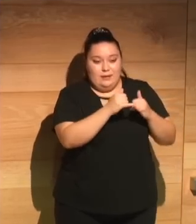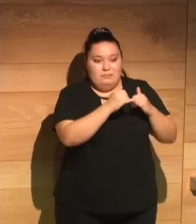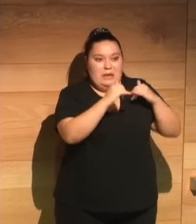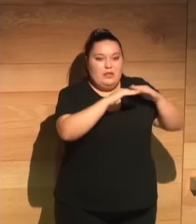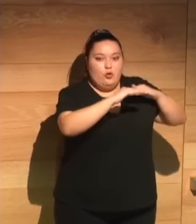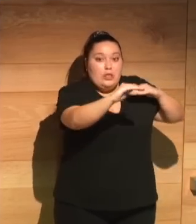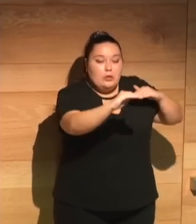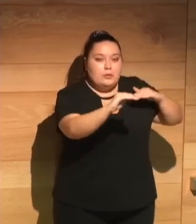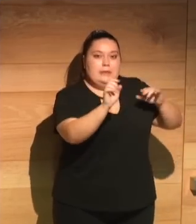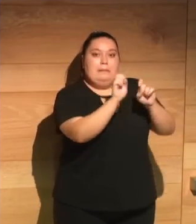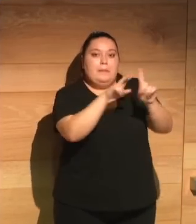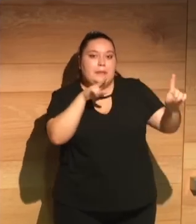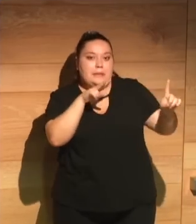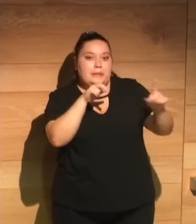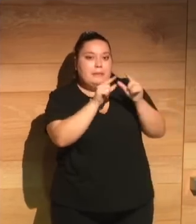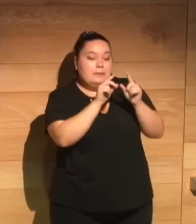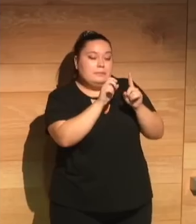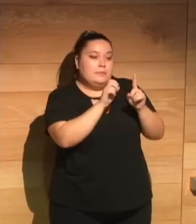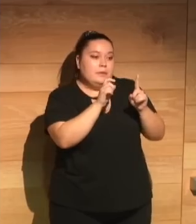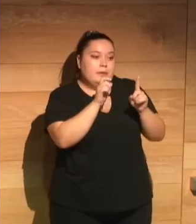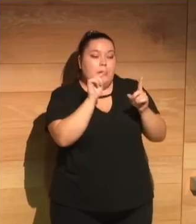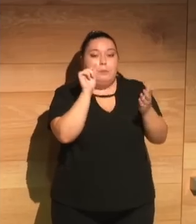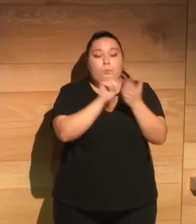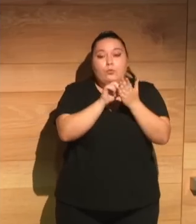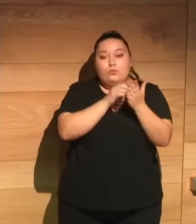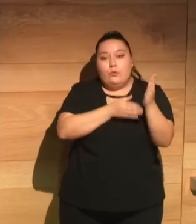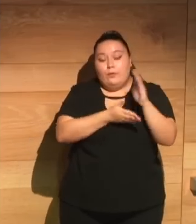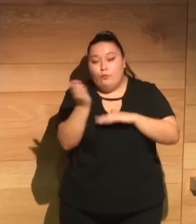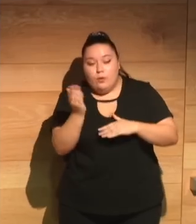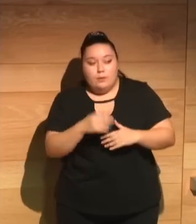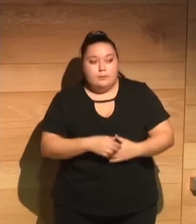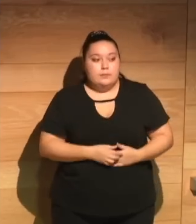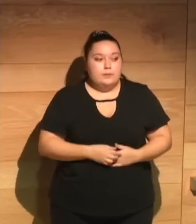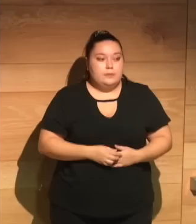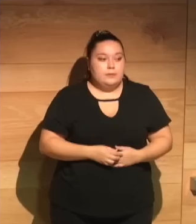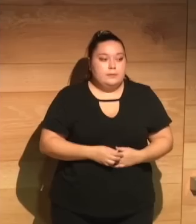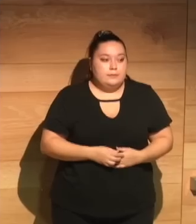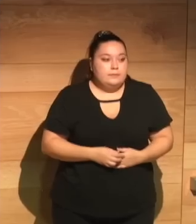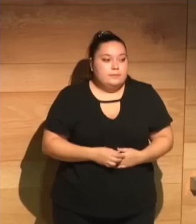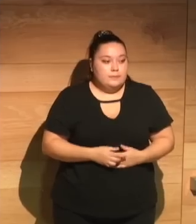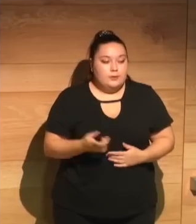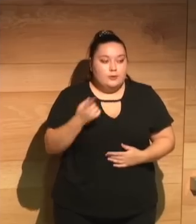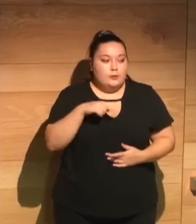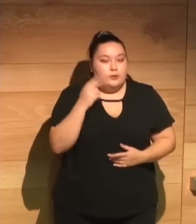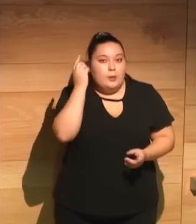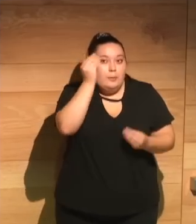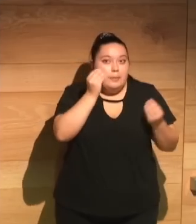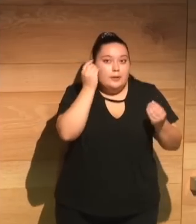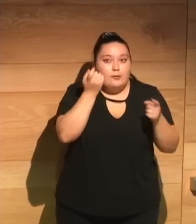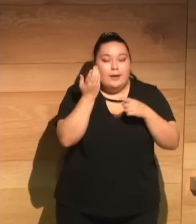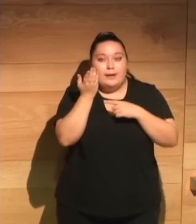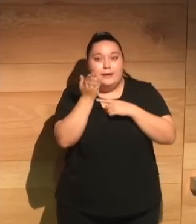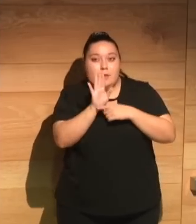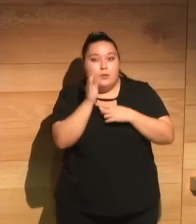horizonte, ni la perspectiva, ni el punto de fuga, ni todas esas cosas que damos por sentadas, incluso intuyéndolas nosotros en una